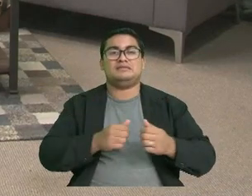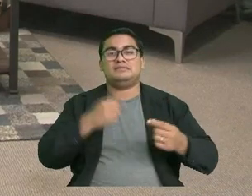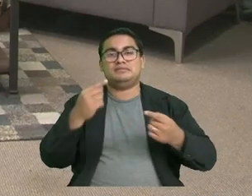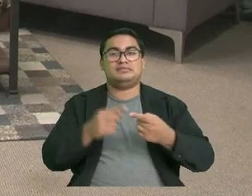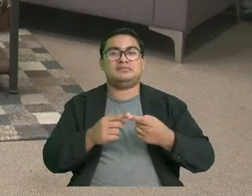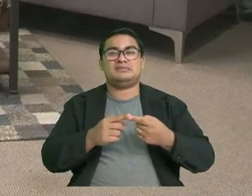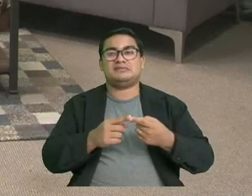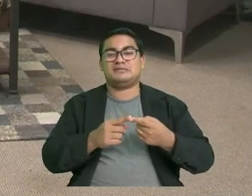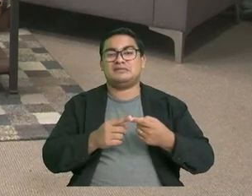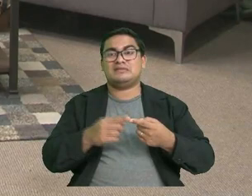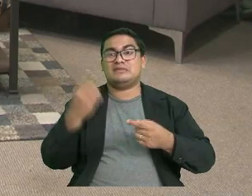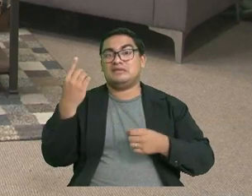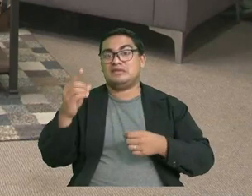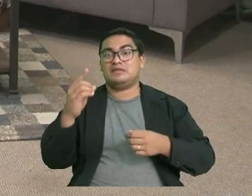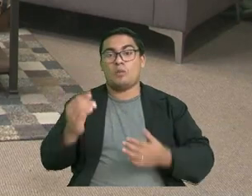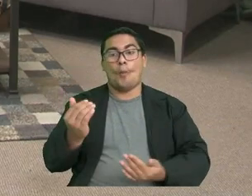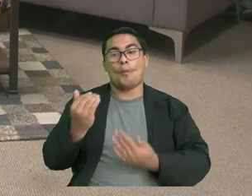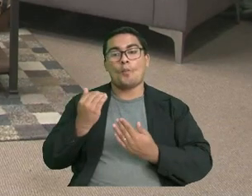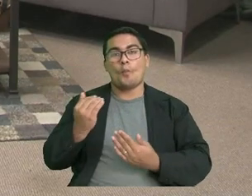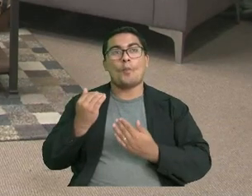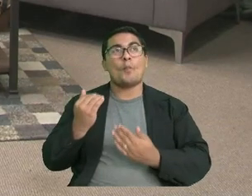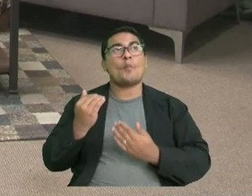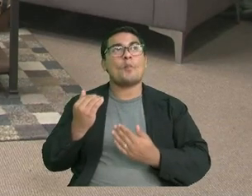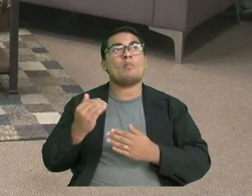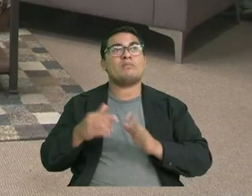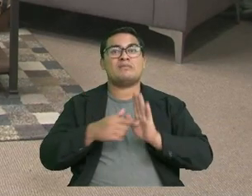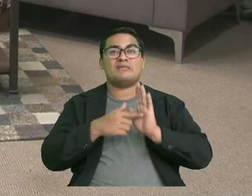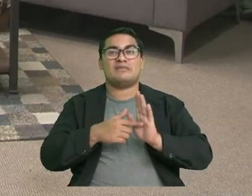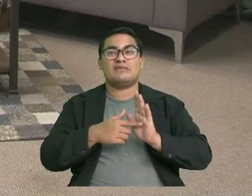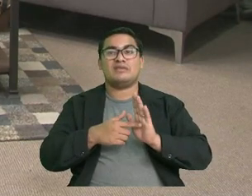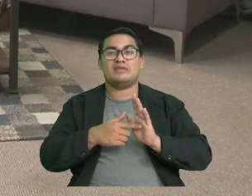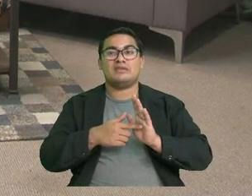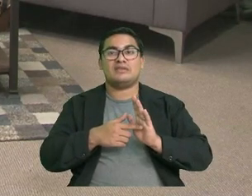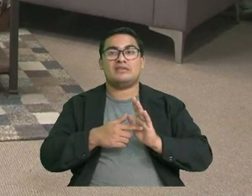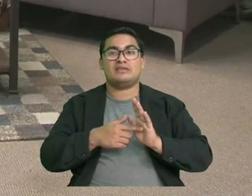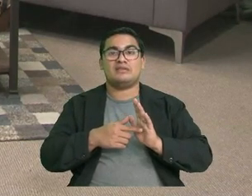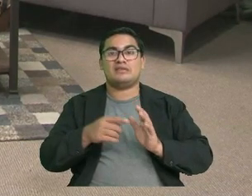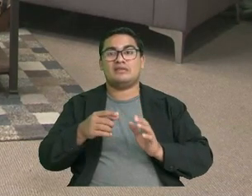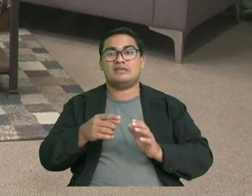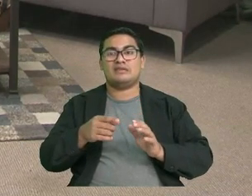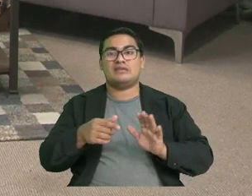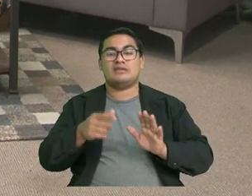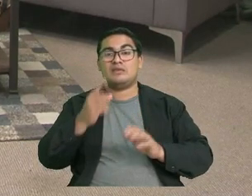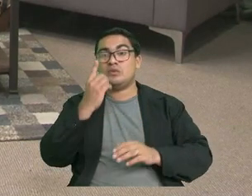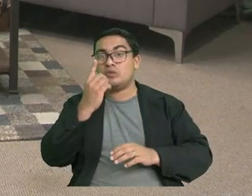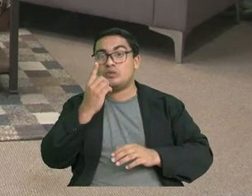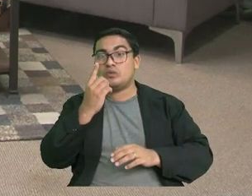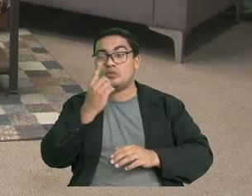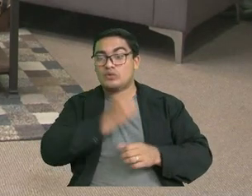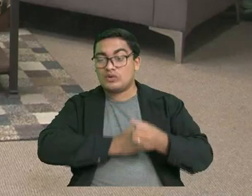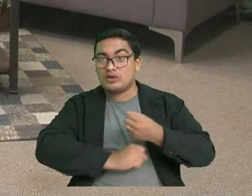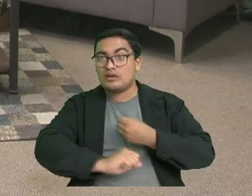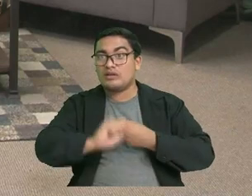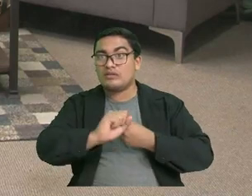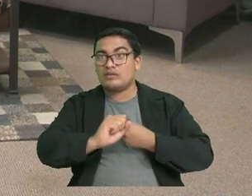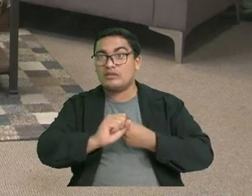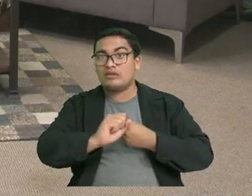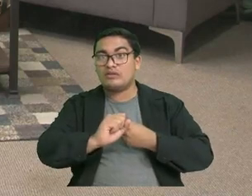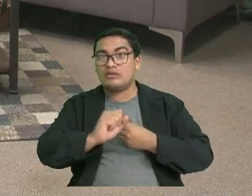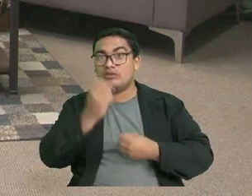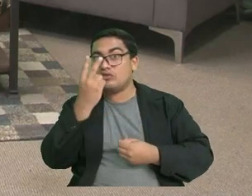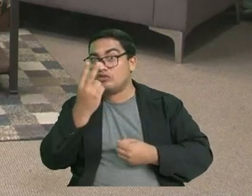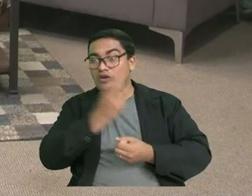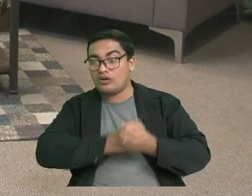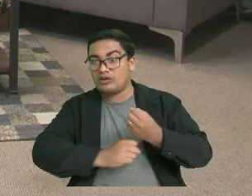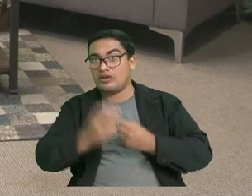y también a la lactancia, porque normalmente se le da 12 semanas cuando tenés un hijo, y en el caso cuando hay más de